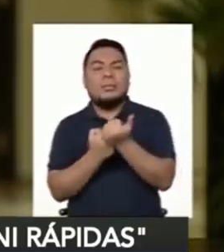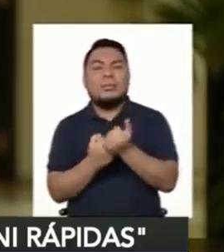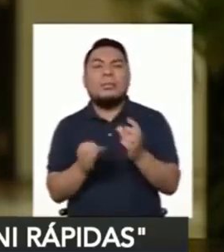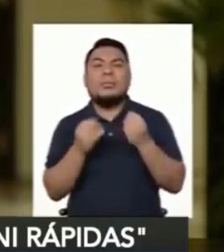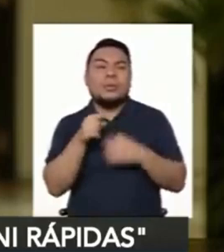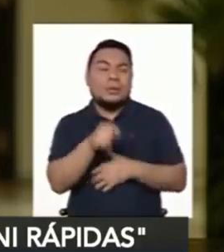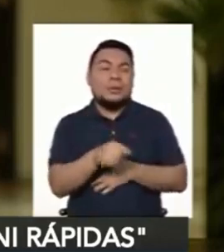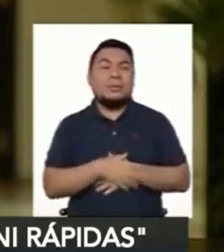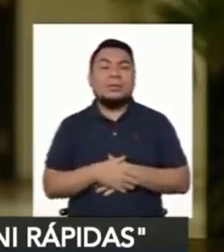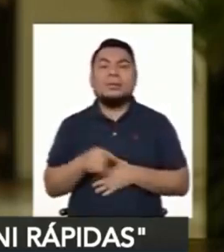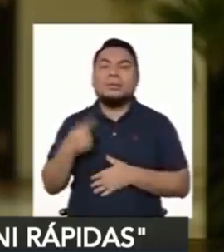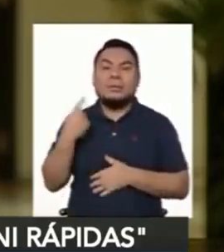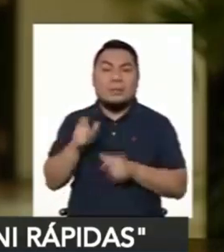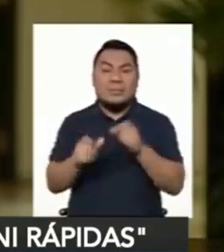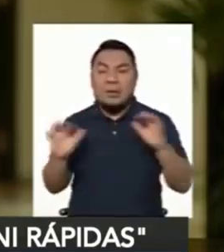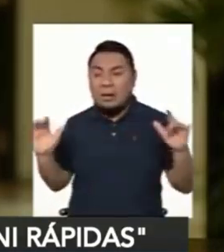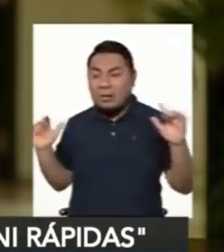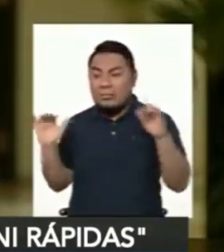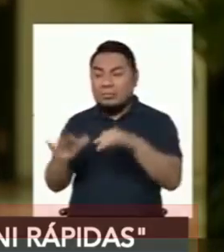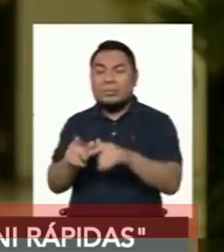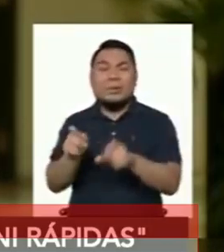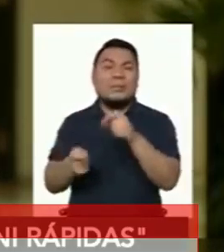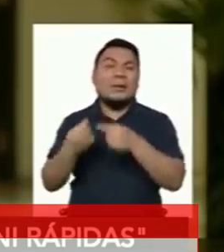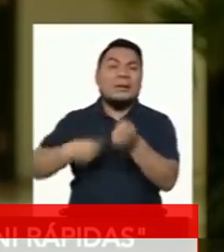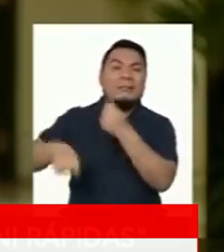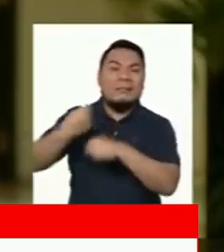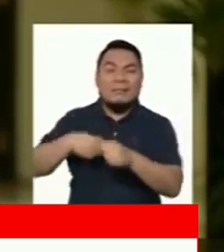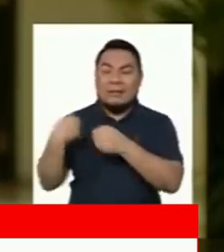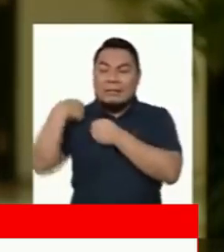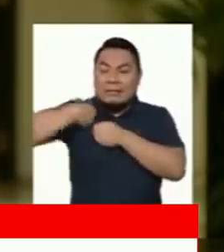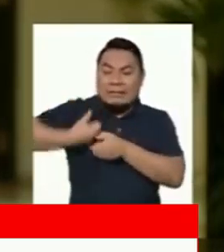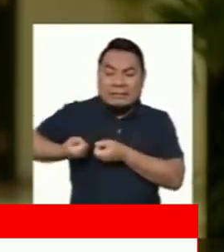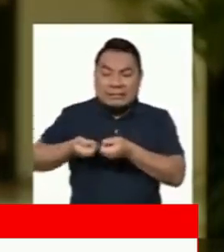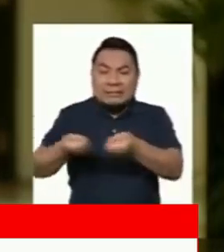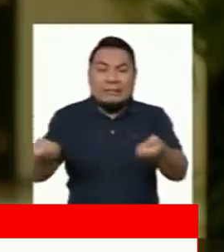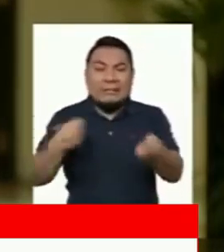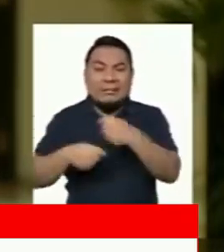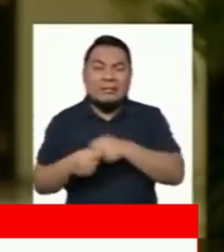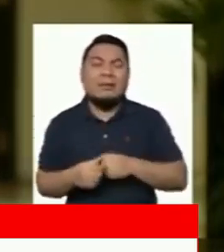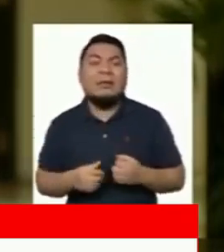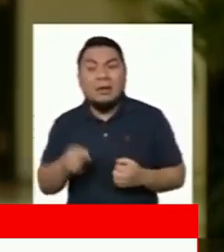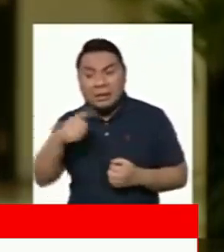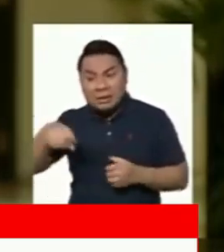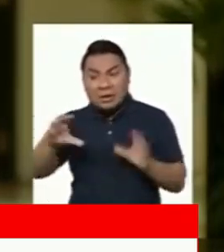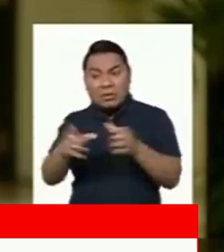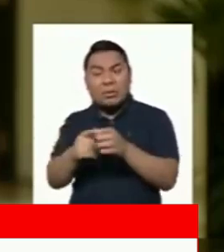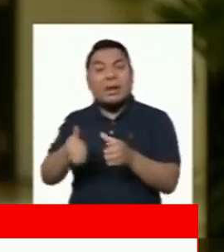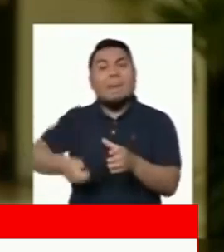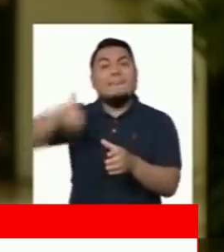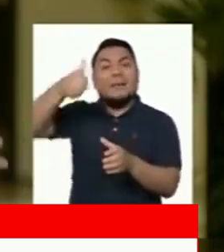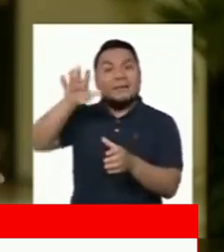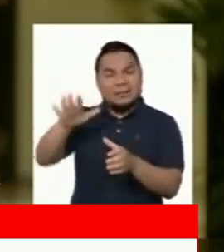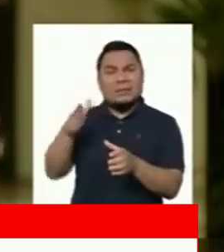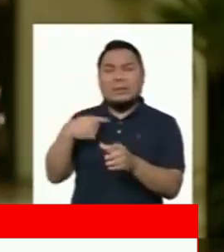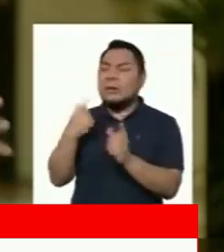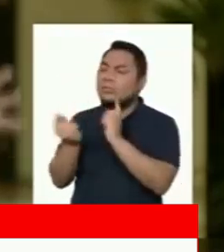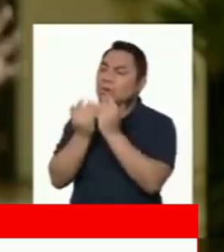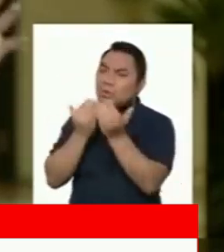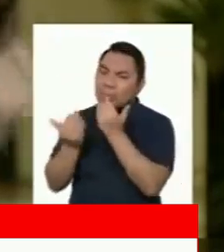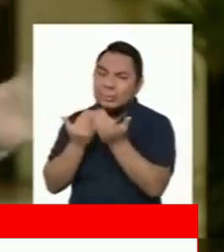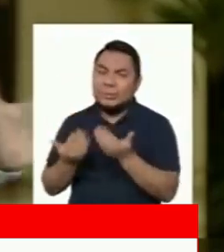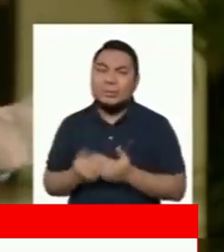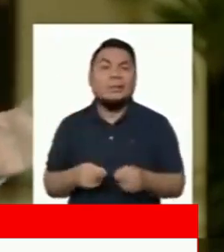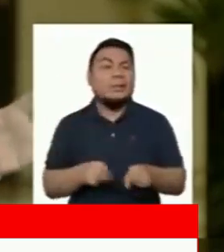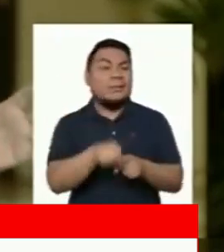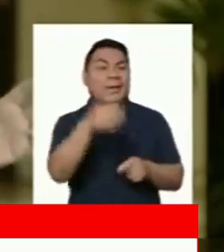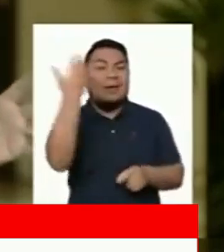estos conglomerados productivos y comerciales tienen sus dirigentes. Así como intervenimos en algún momento